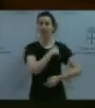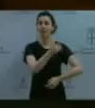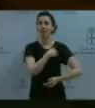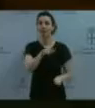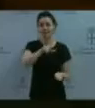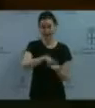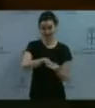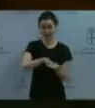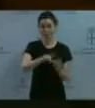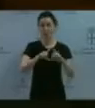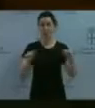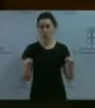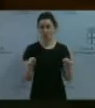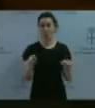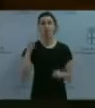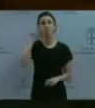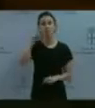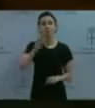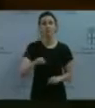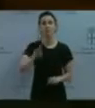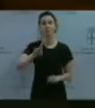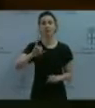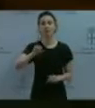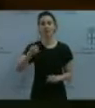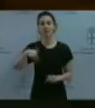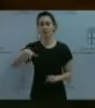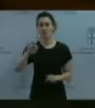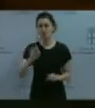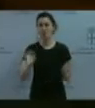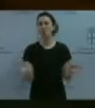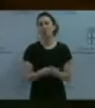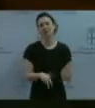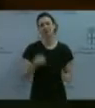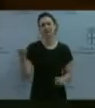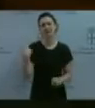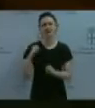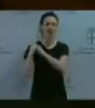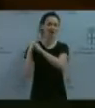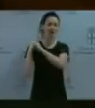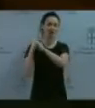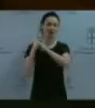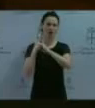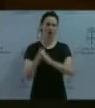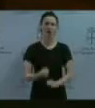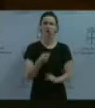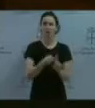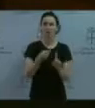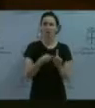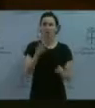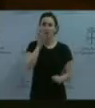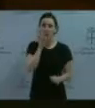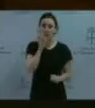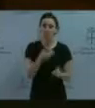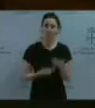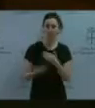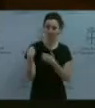Riaño, esta Junta General tiene ya una larga tradición de uso del asturiano desde el siglo pasado, ya que la lengua asturiana se usó por